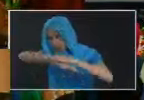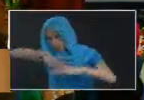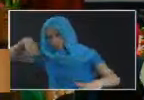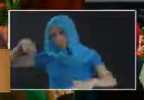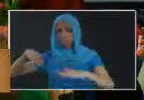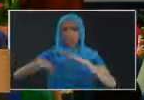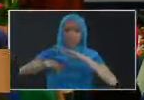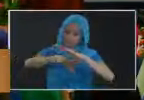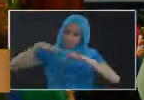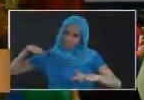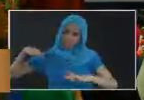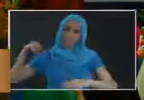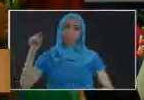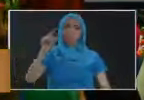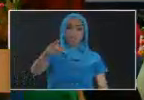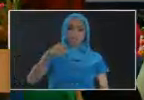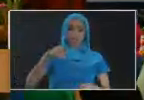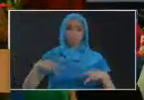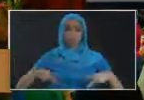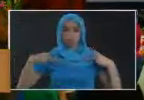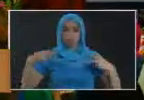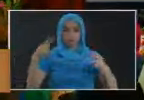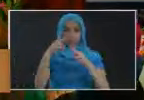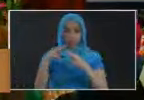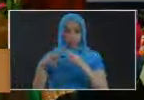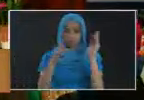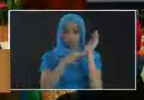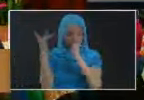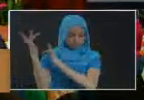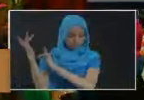vida. En el nombre de Jesús.